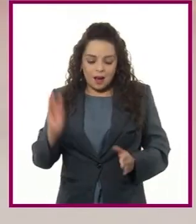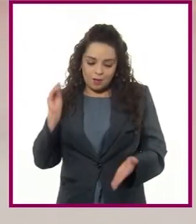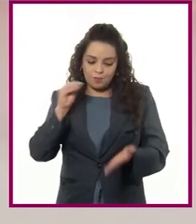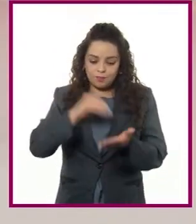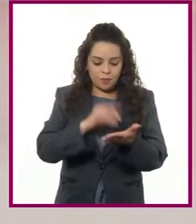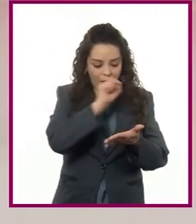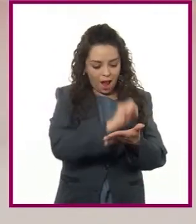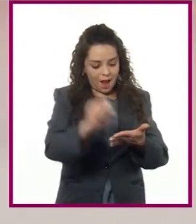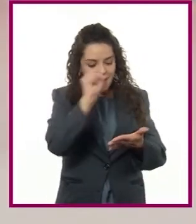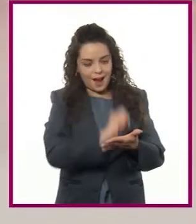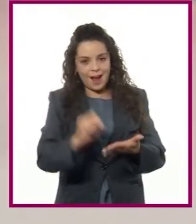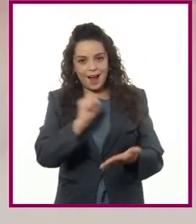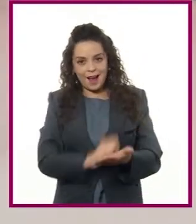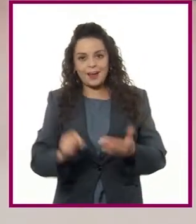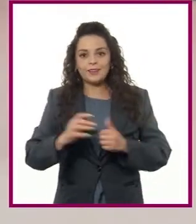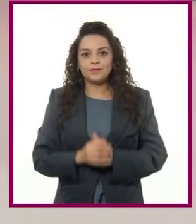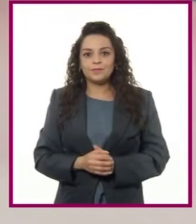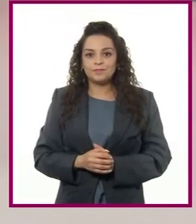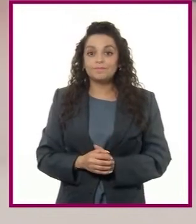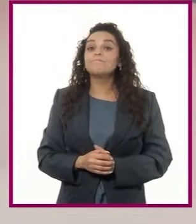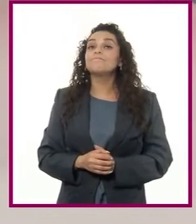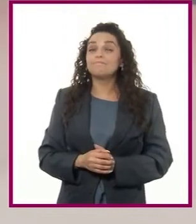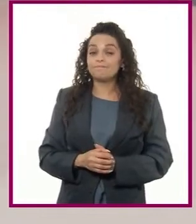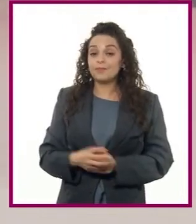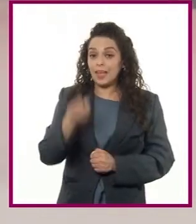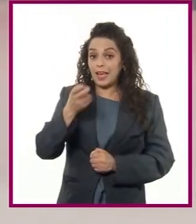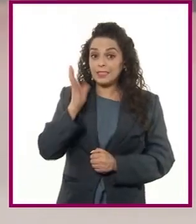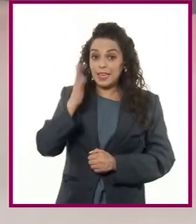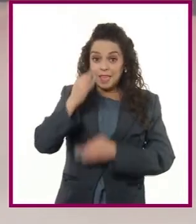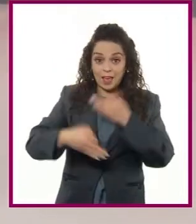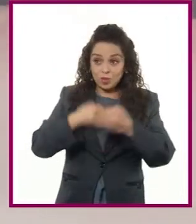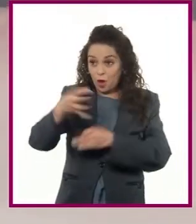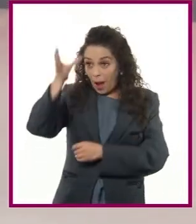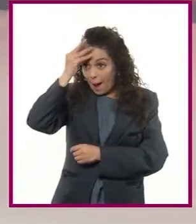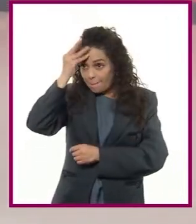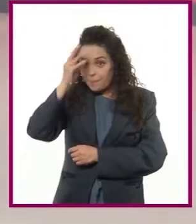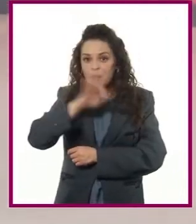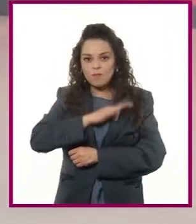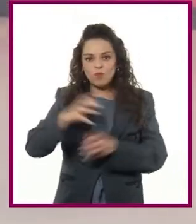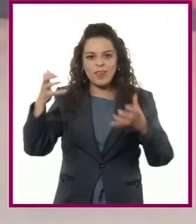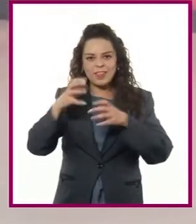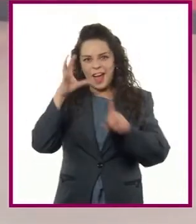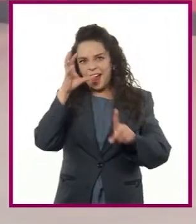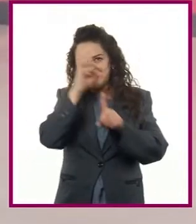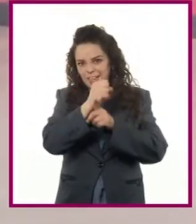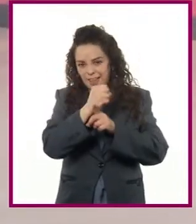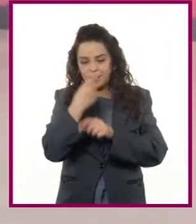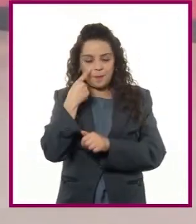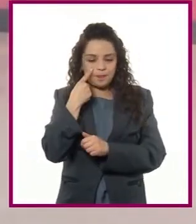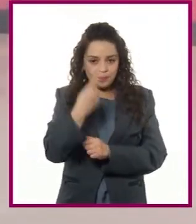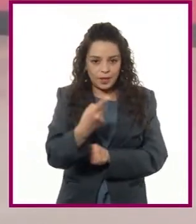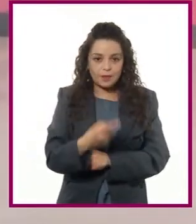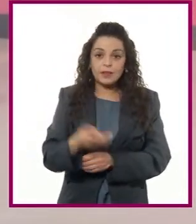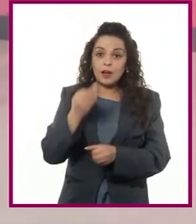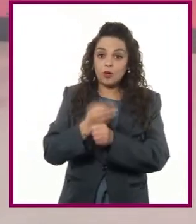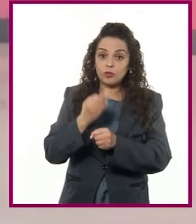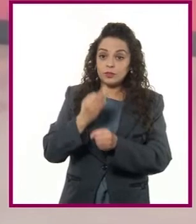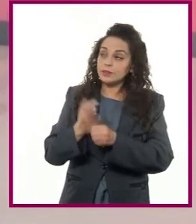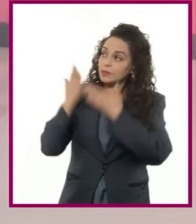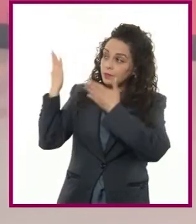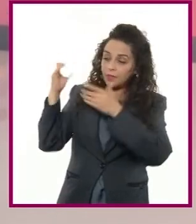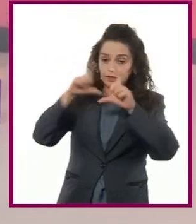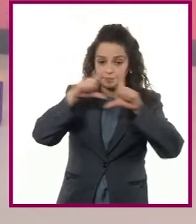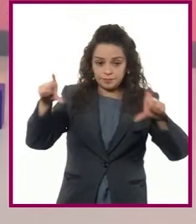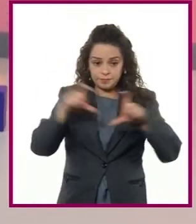Con todo lo visto podemos hacer un reto. Observen el extracto. Lo subrayado en café son oraciones